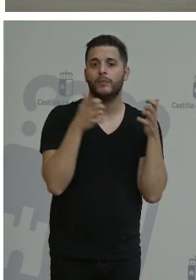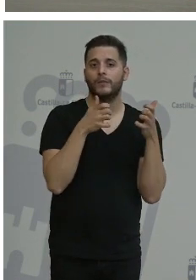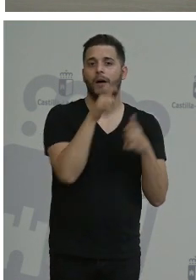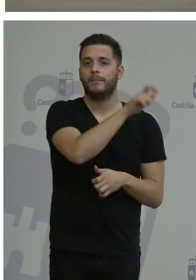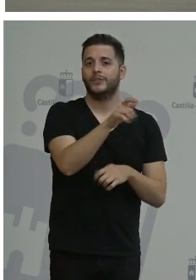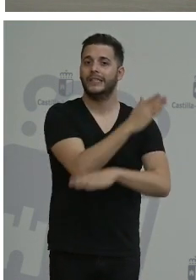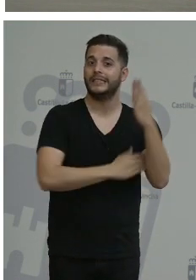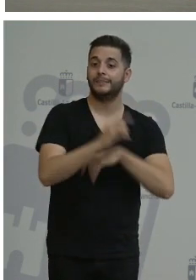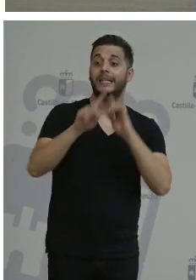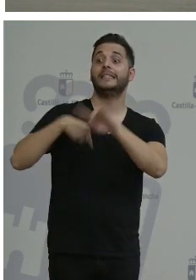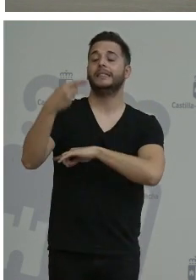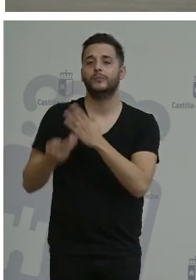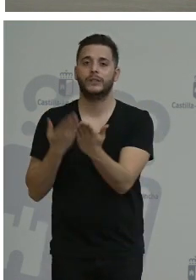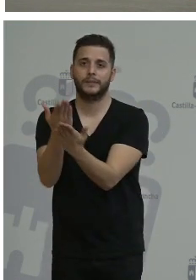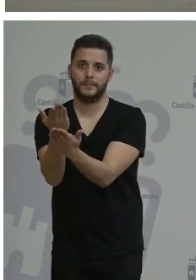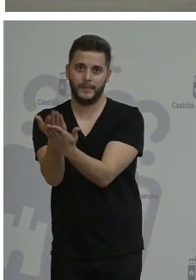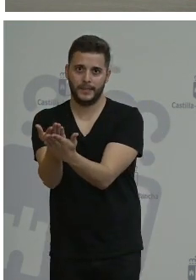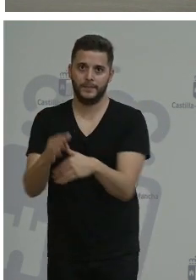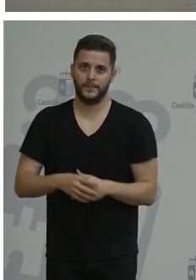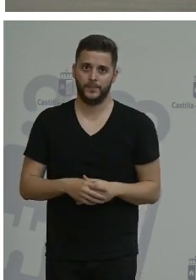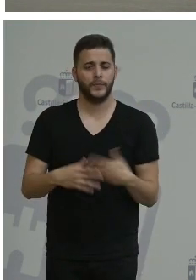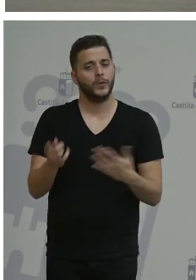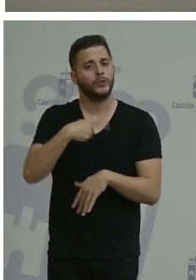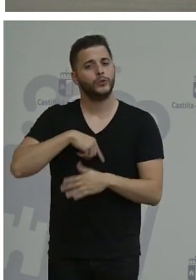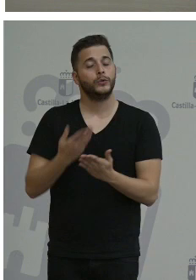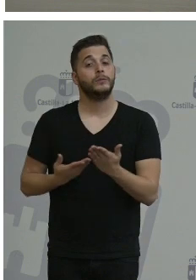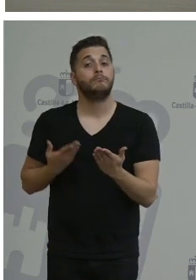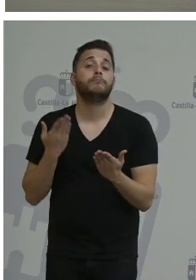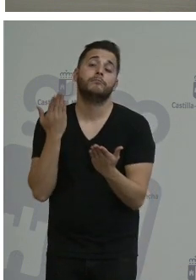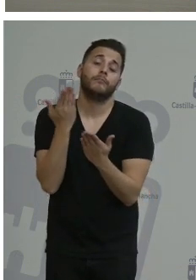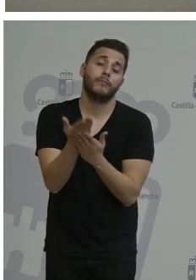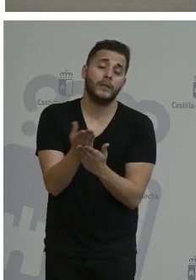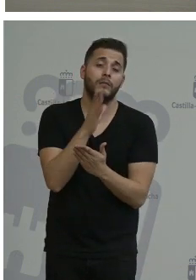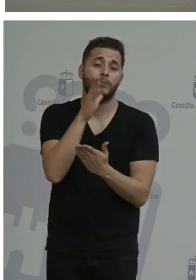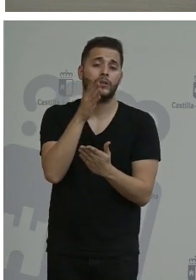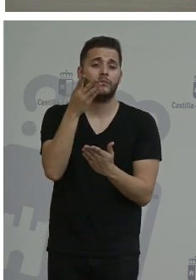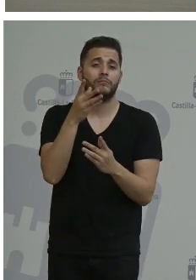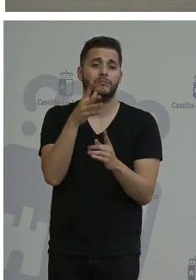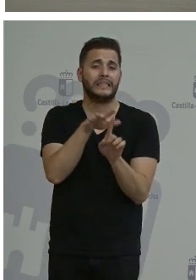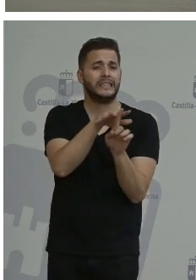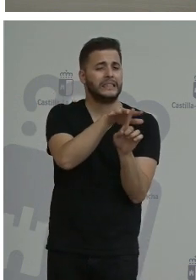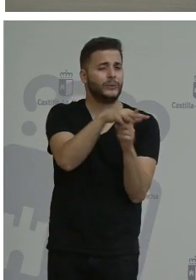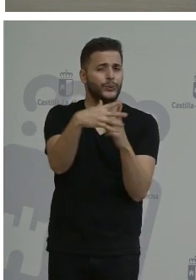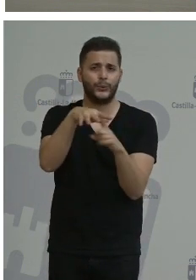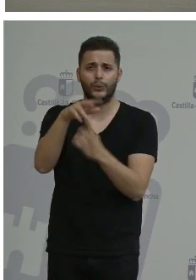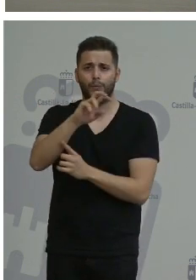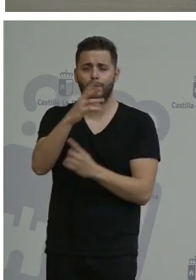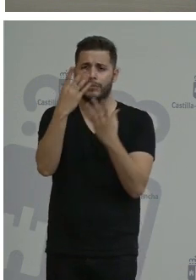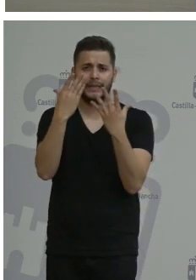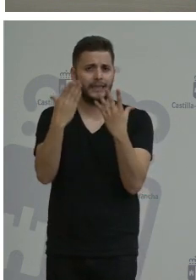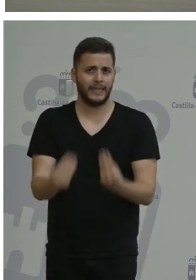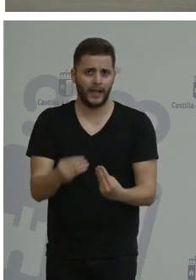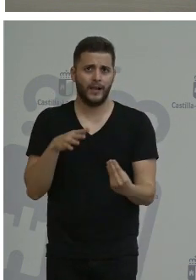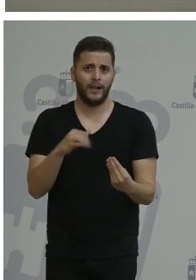tiene discapacidad. Y estamos planteando, porque ya tenemos muchos casos, por lo menos estamos, además,